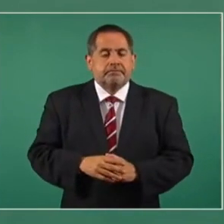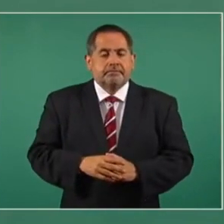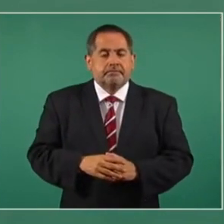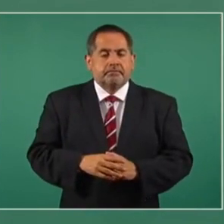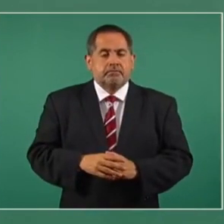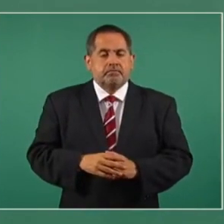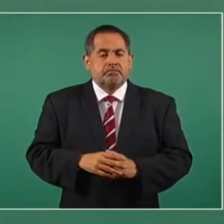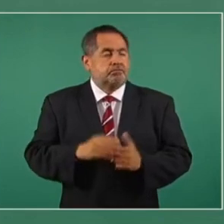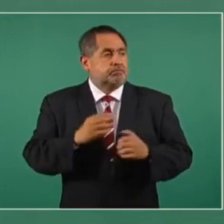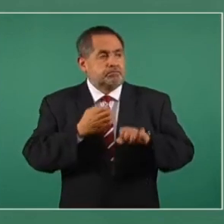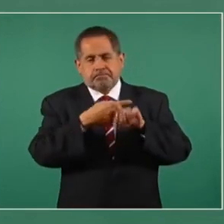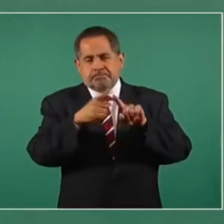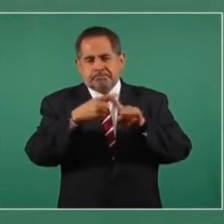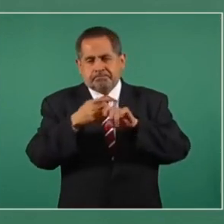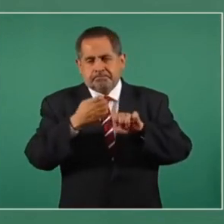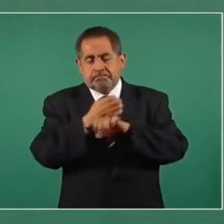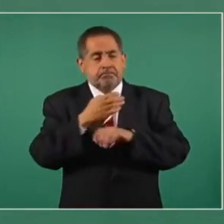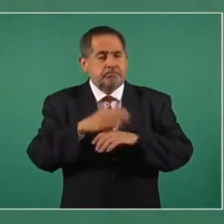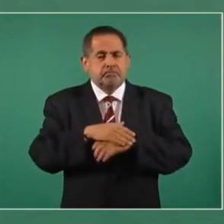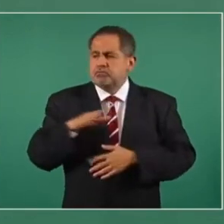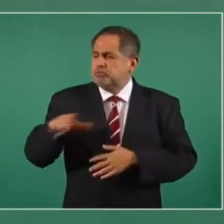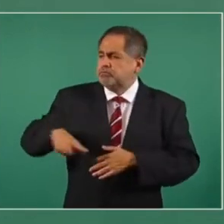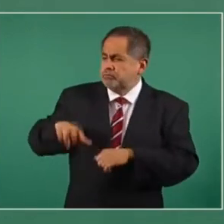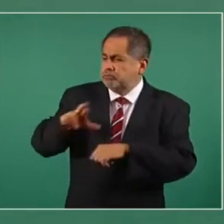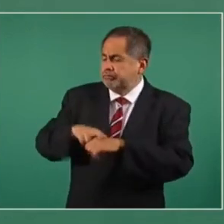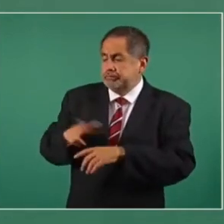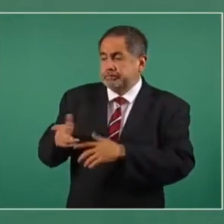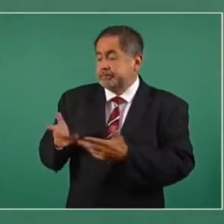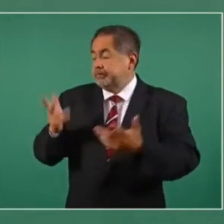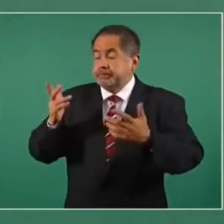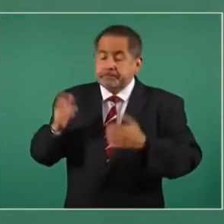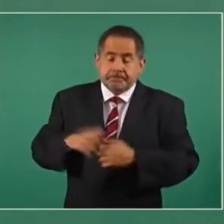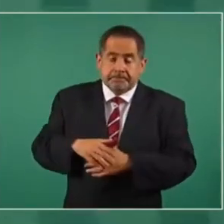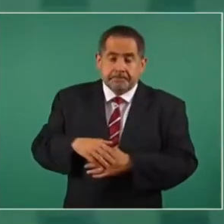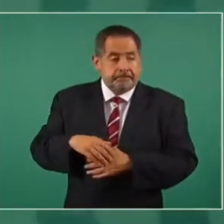Y llegaba yo a estado y un gobernador me decía: qué barbaridad,